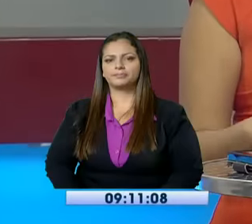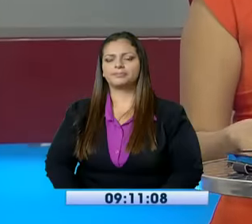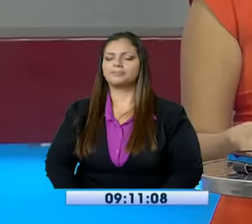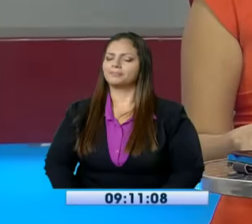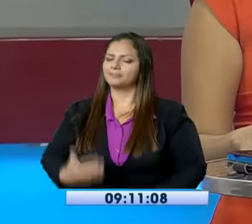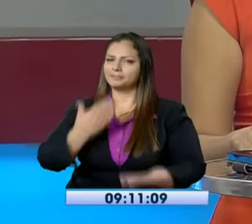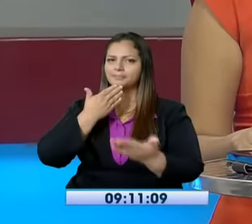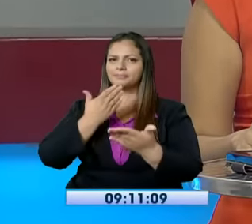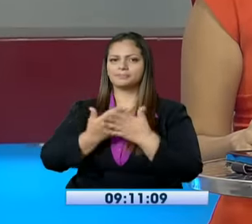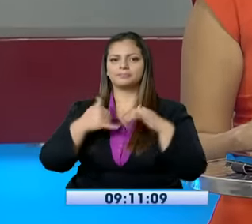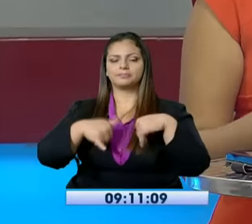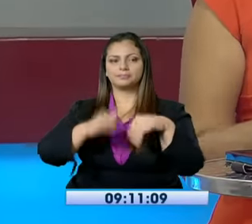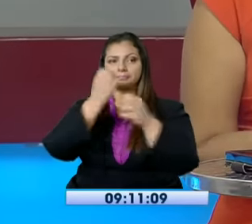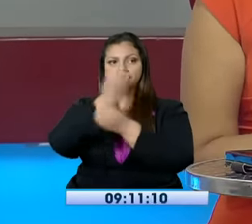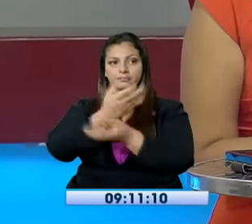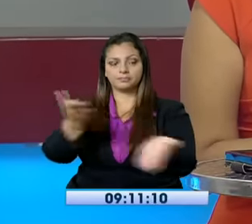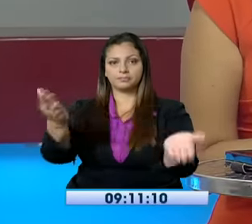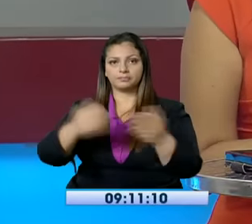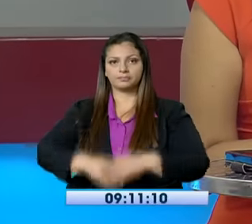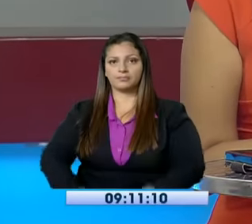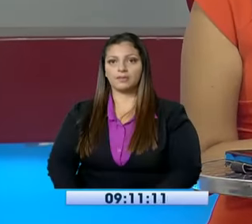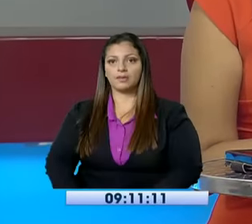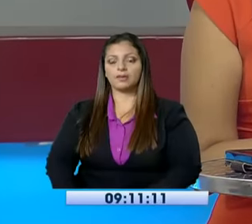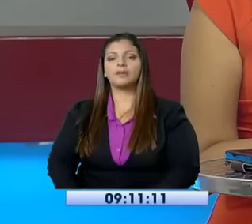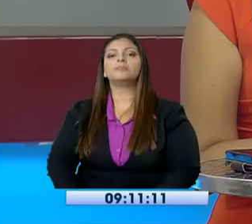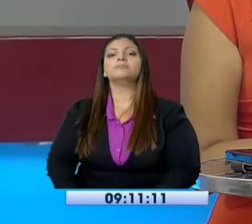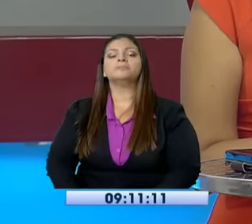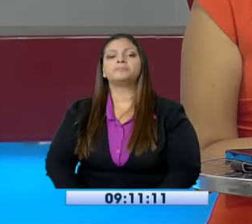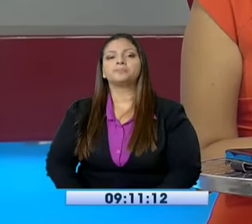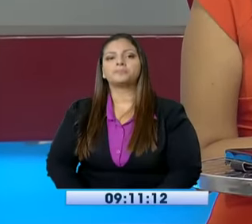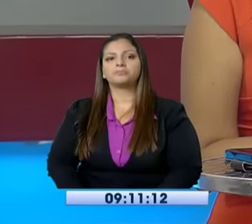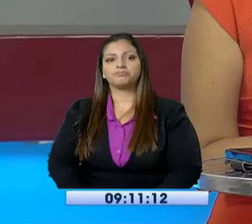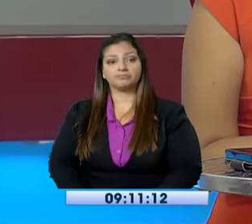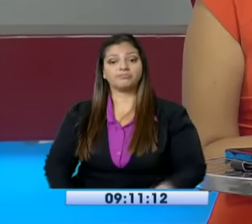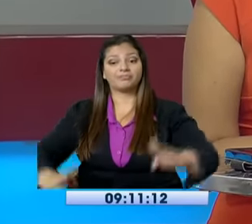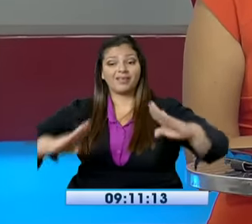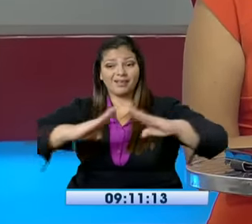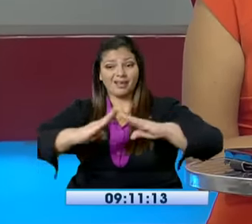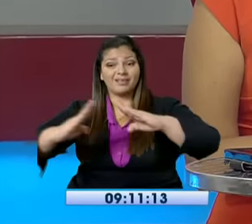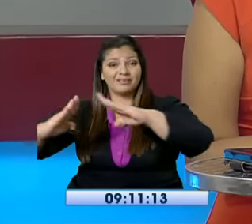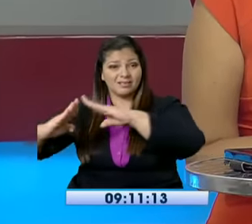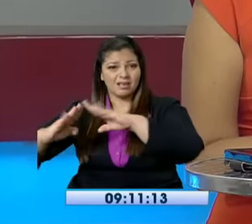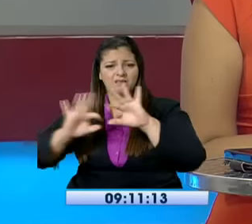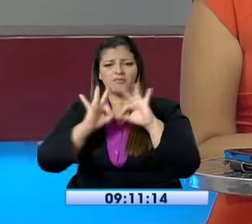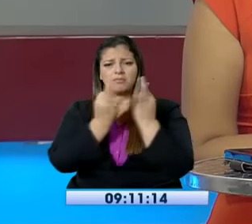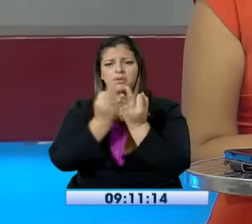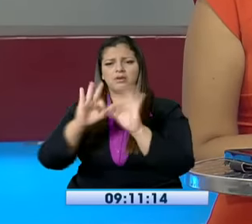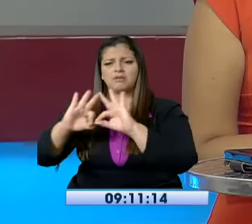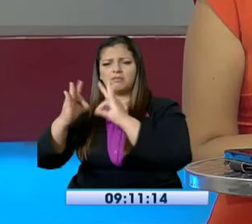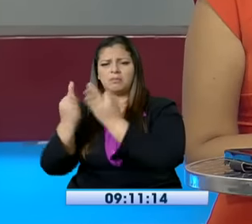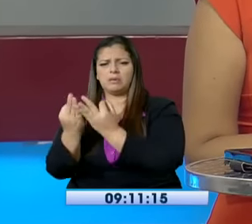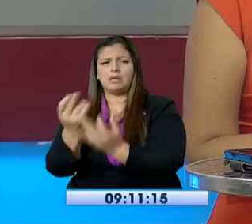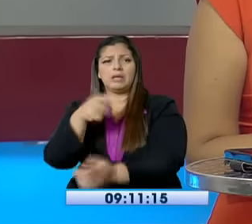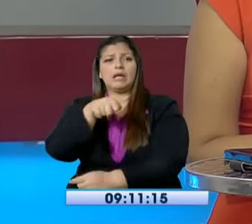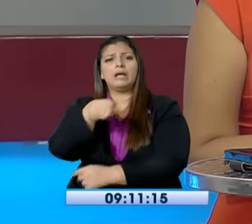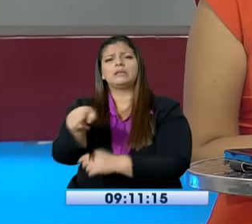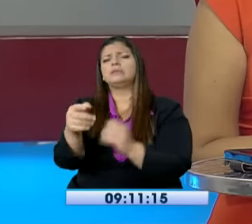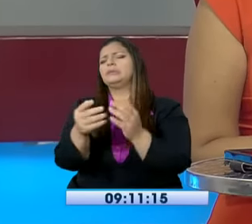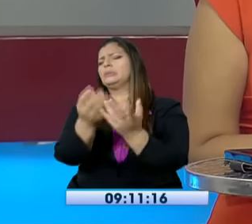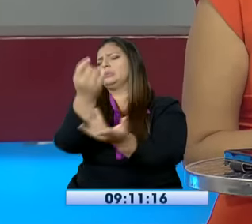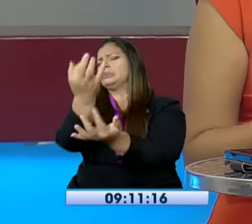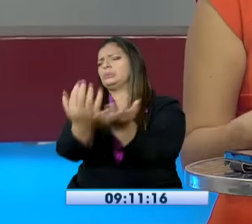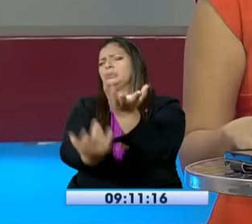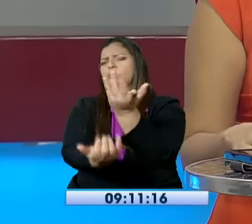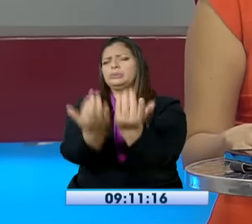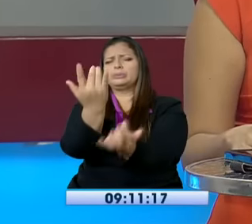Gracias, Hugo. Seguimos informando. Dos familias resultaron afectadas por un incendio en el noroeste de Guayaquil. Según uno de los perjudicados,